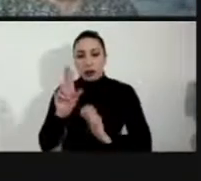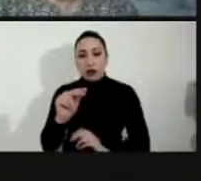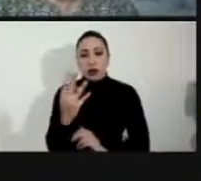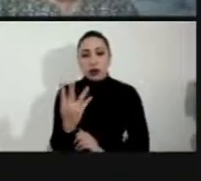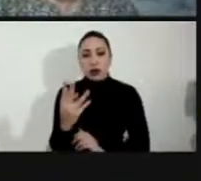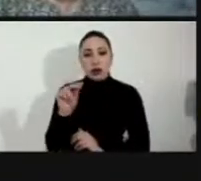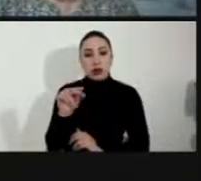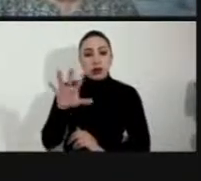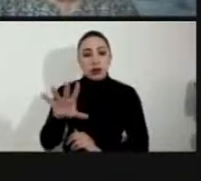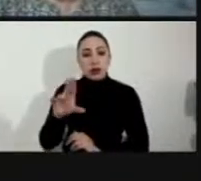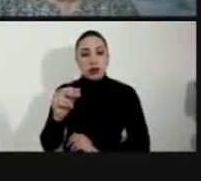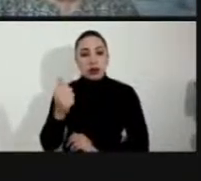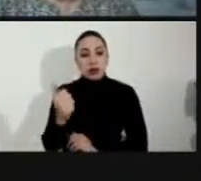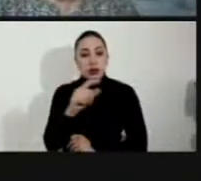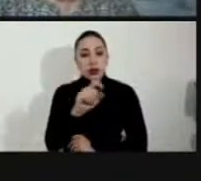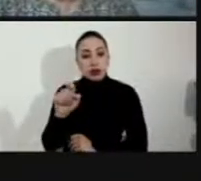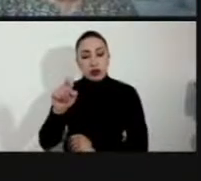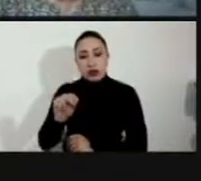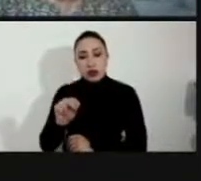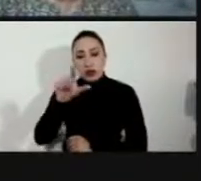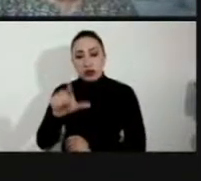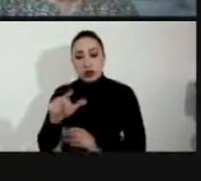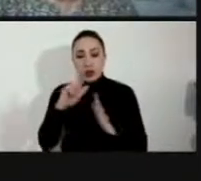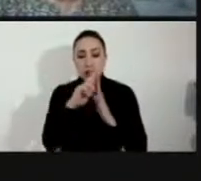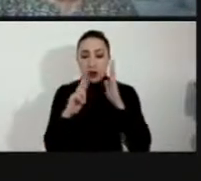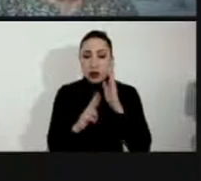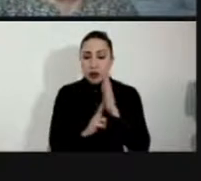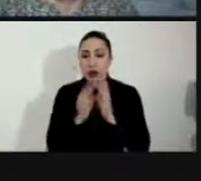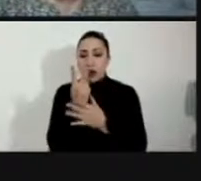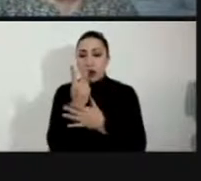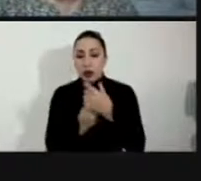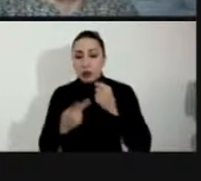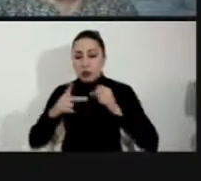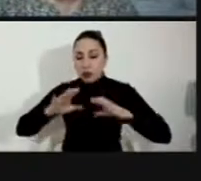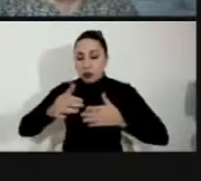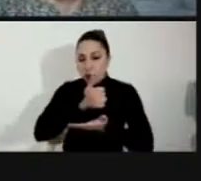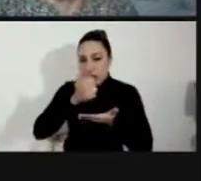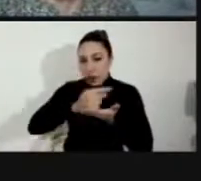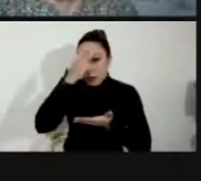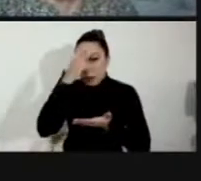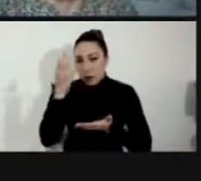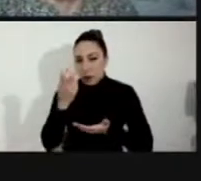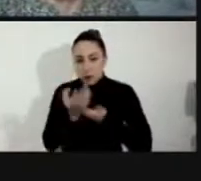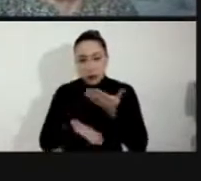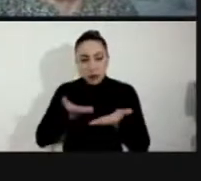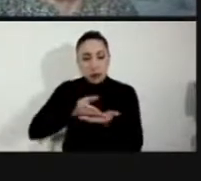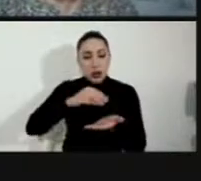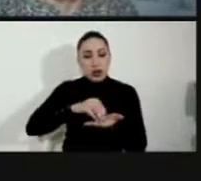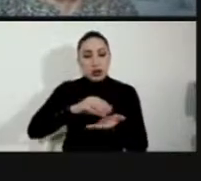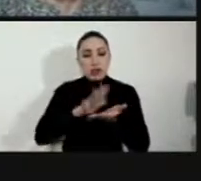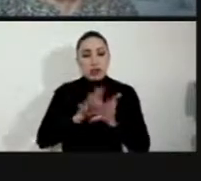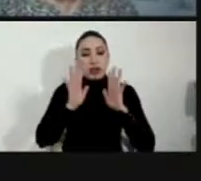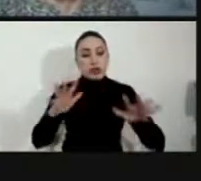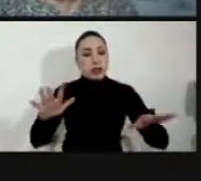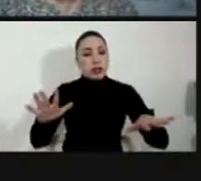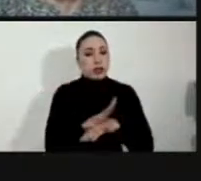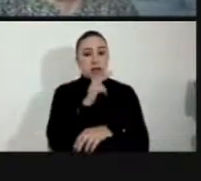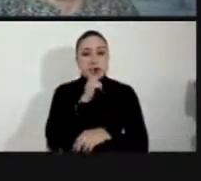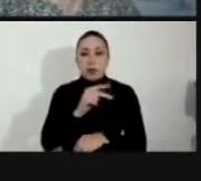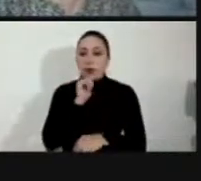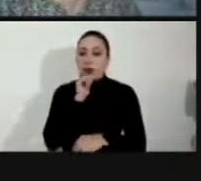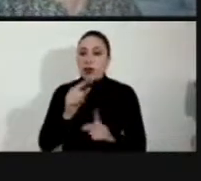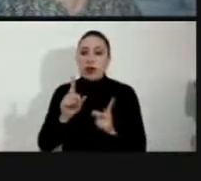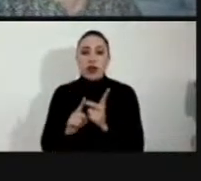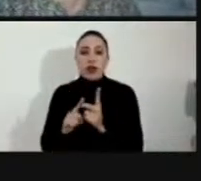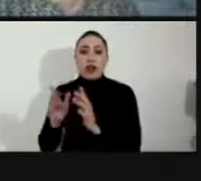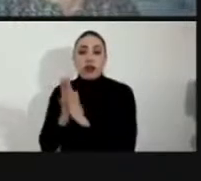y 187 del reglamento ambos del Congreso de la Ciudad de México, se instruye su inserción íntegra en el diario de los debates y se turnará para su análisis y dictamen